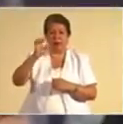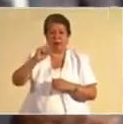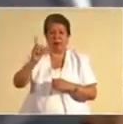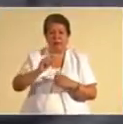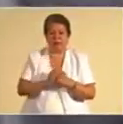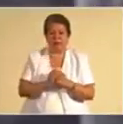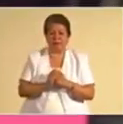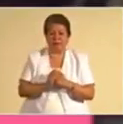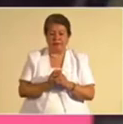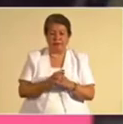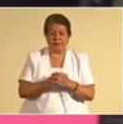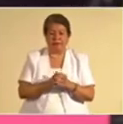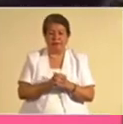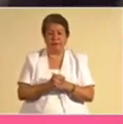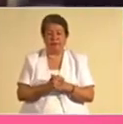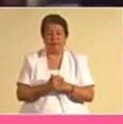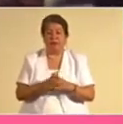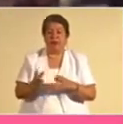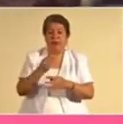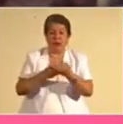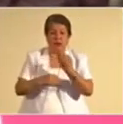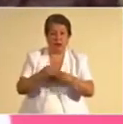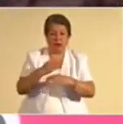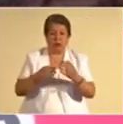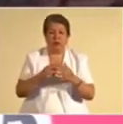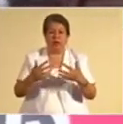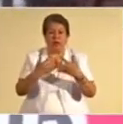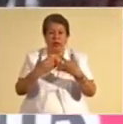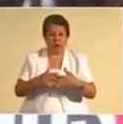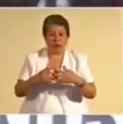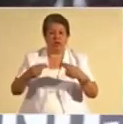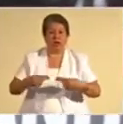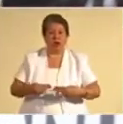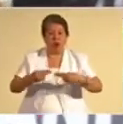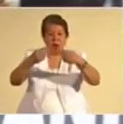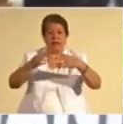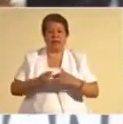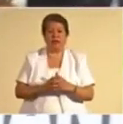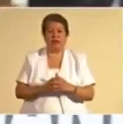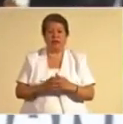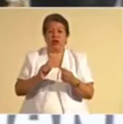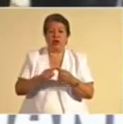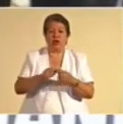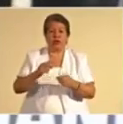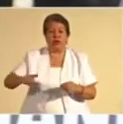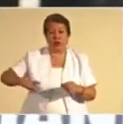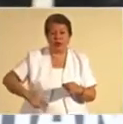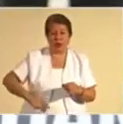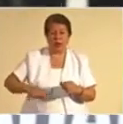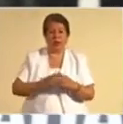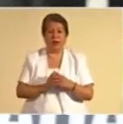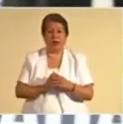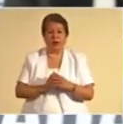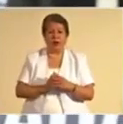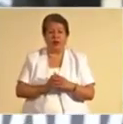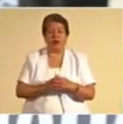Buenos días. Mira, en todas las ramas de la industria, el comercio, los servicios, donde el gobierno, donde nuestro gobierno